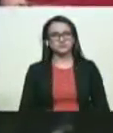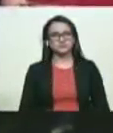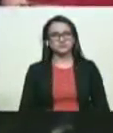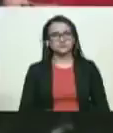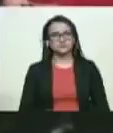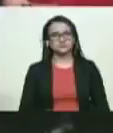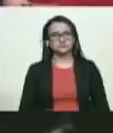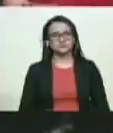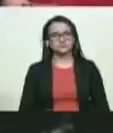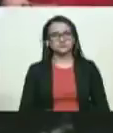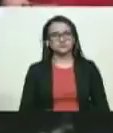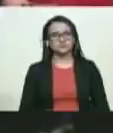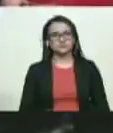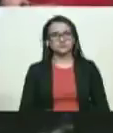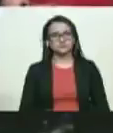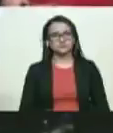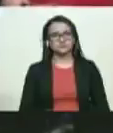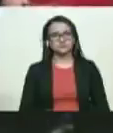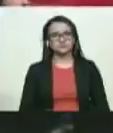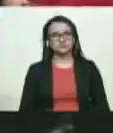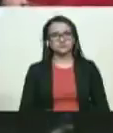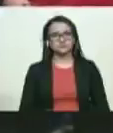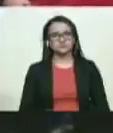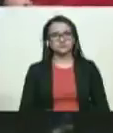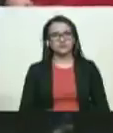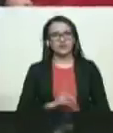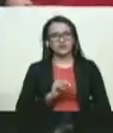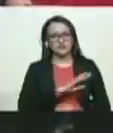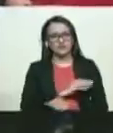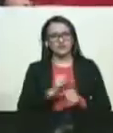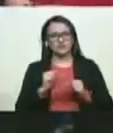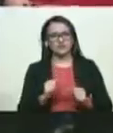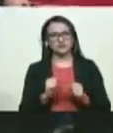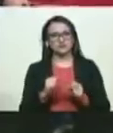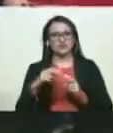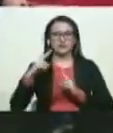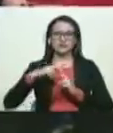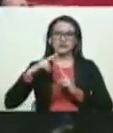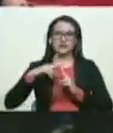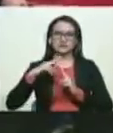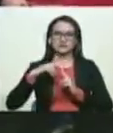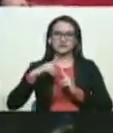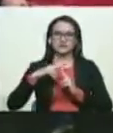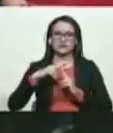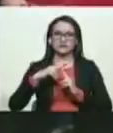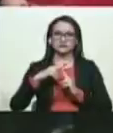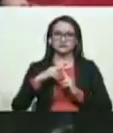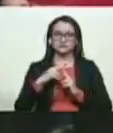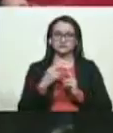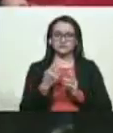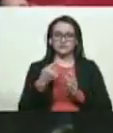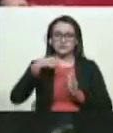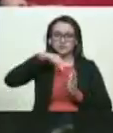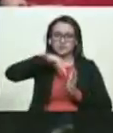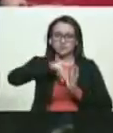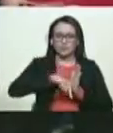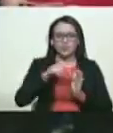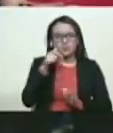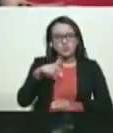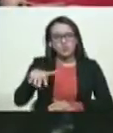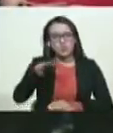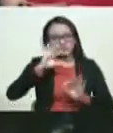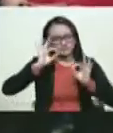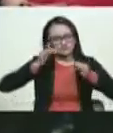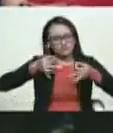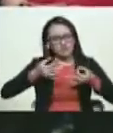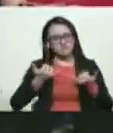en fin compatriotas tenemos que fortalecer al táchira desde adentro desde el pueblo mismo